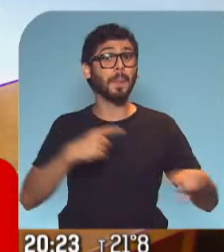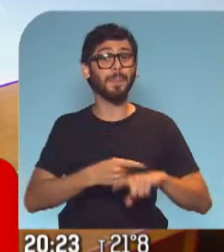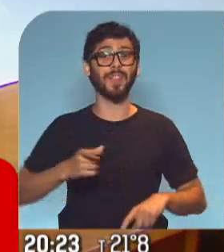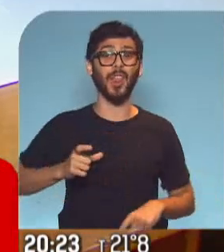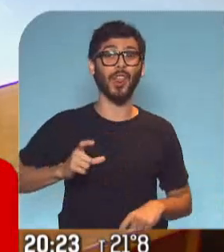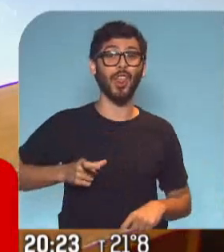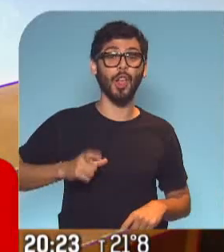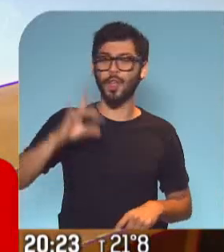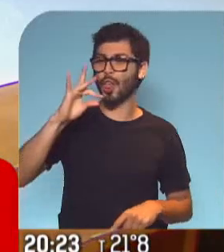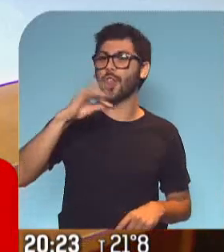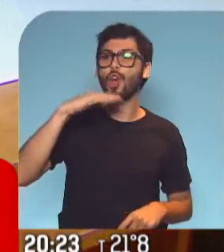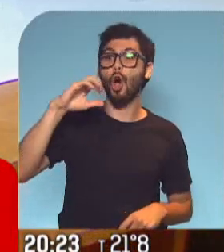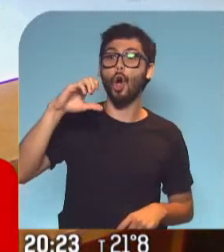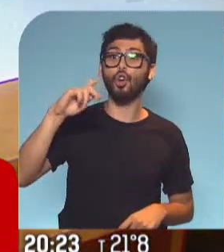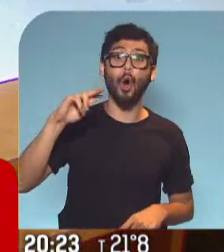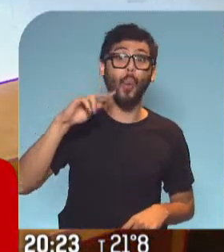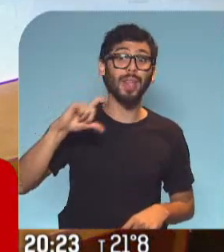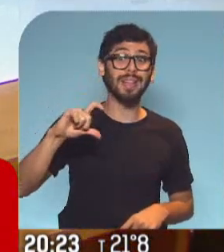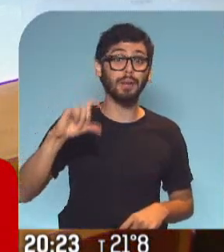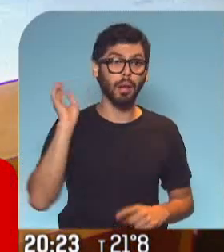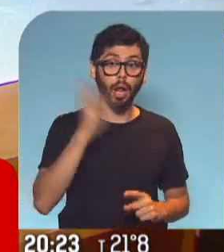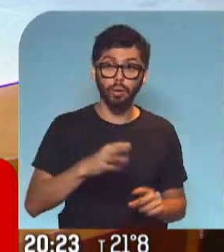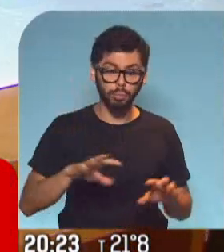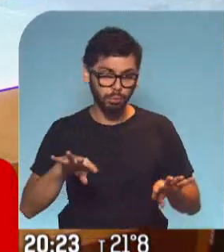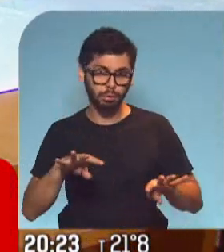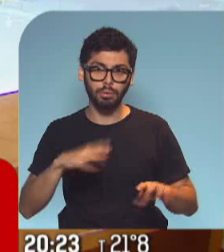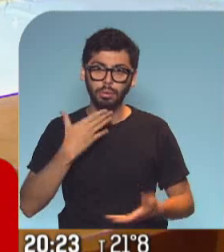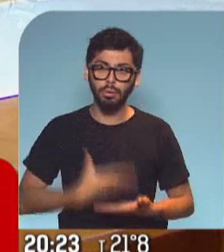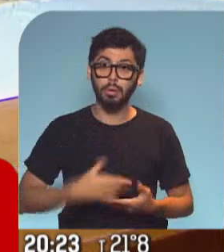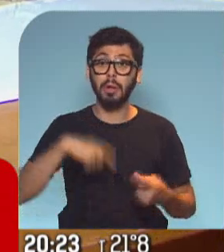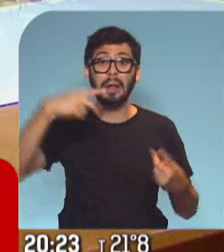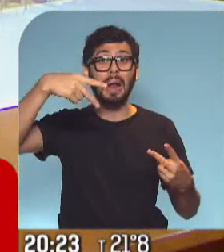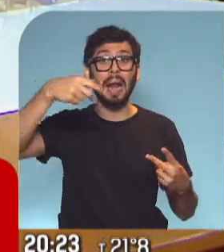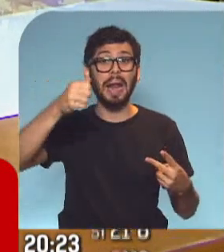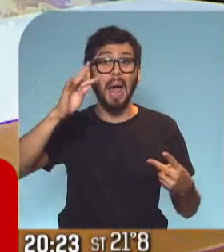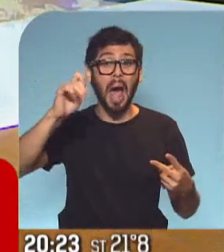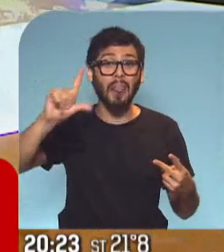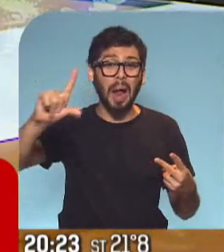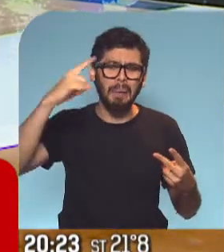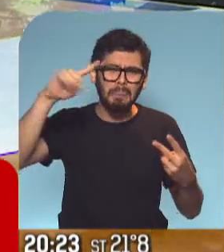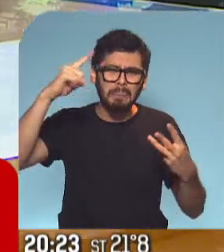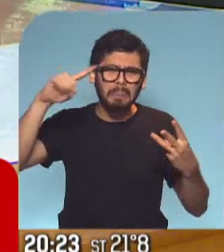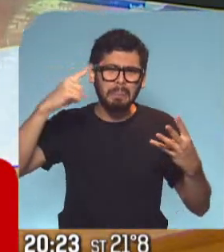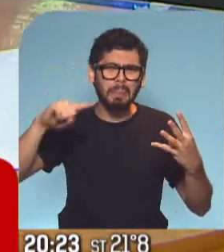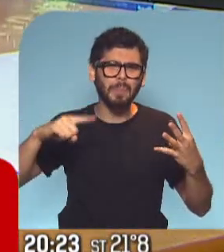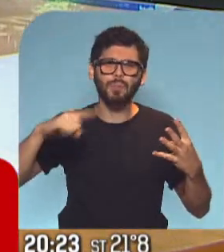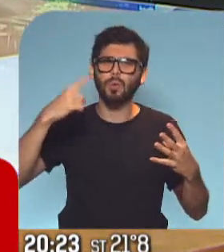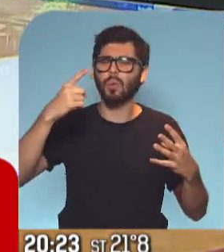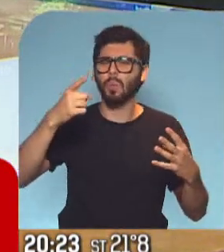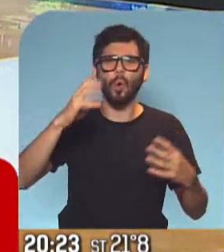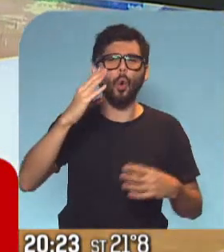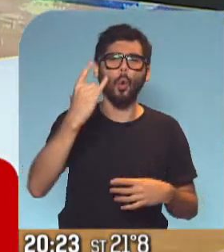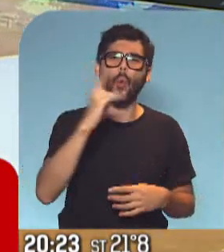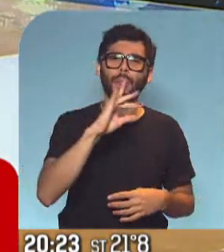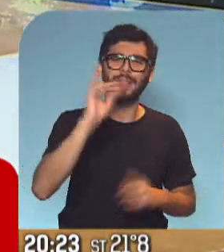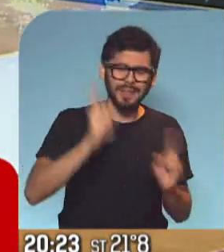No lo podían creer. Nadie, ¿no? O sea, después Nadal, pasaron varios. Por allí, Bautista Agut. Bueno,